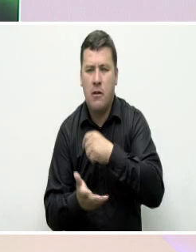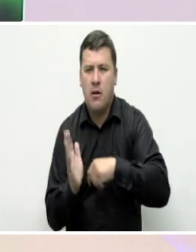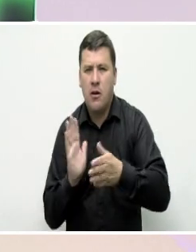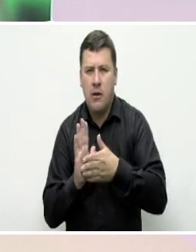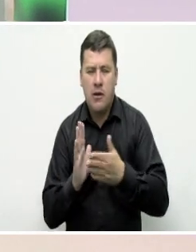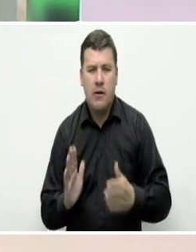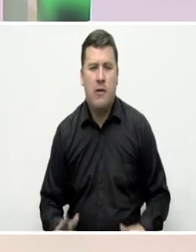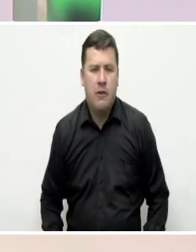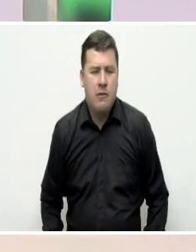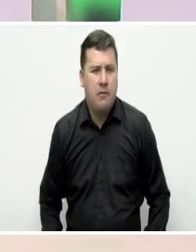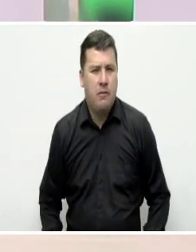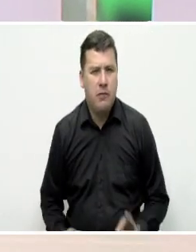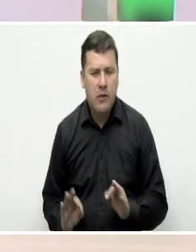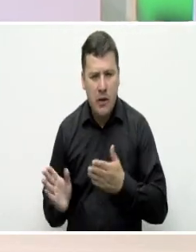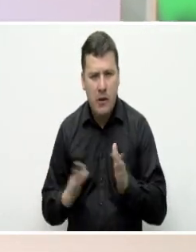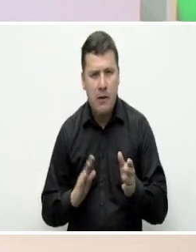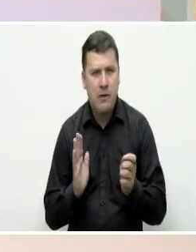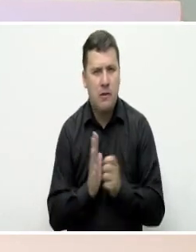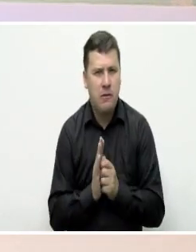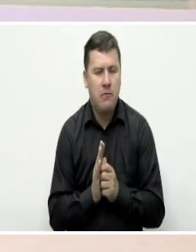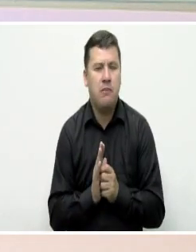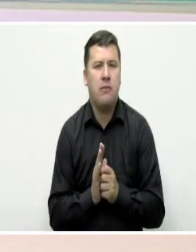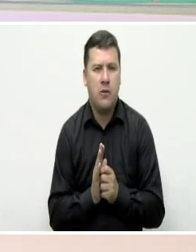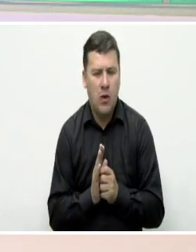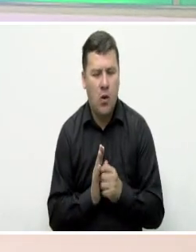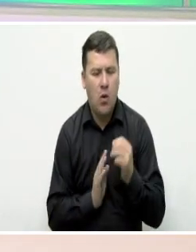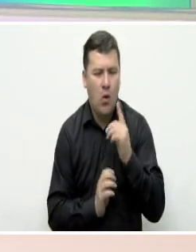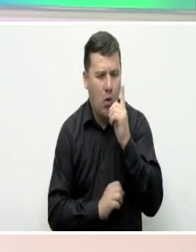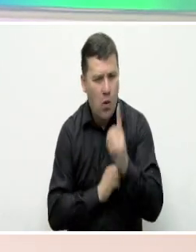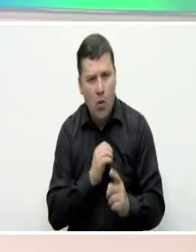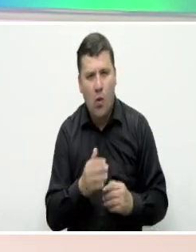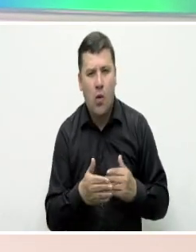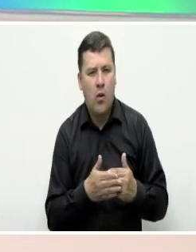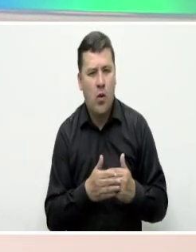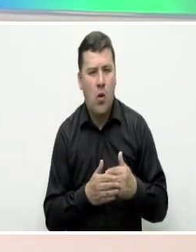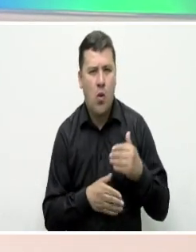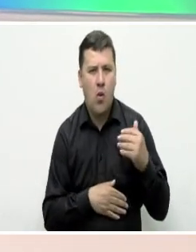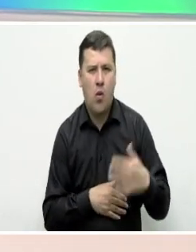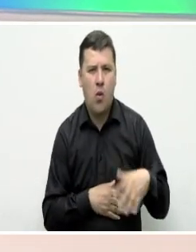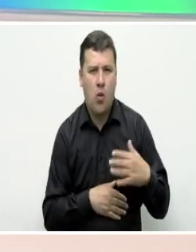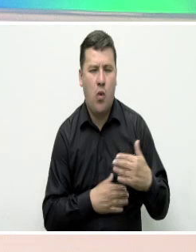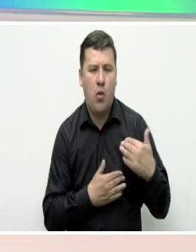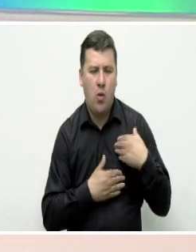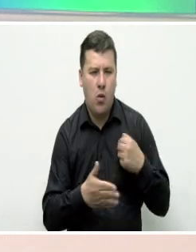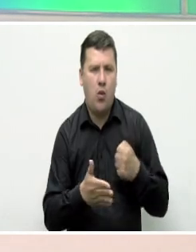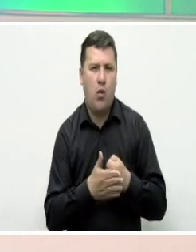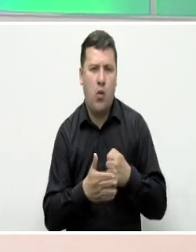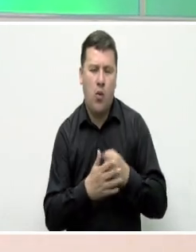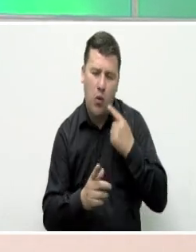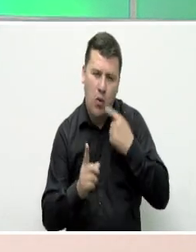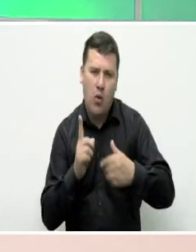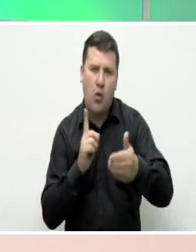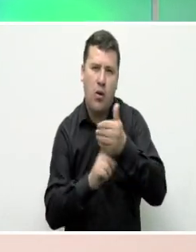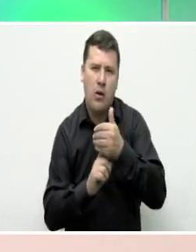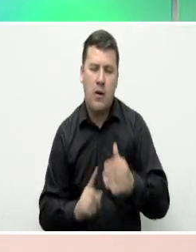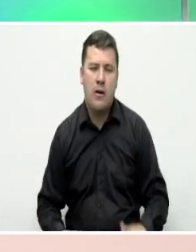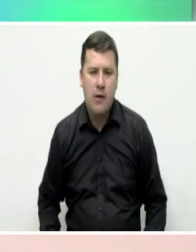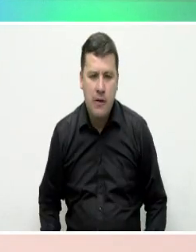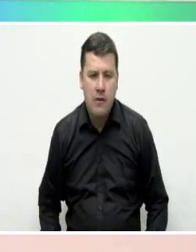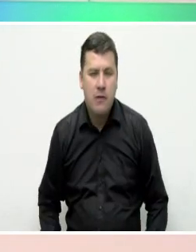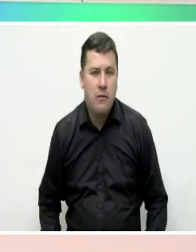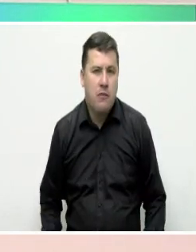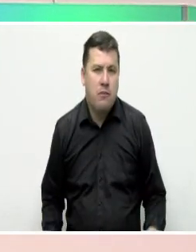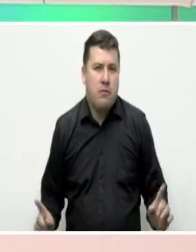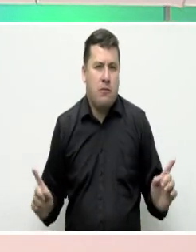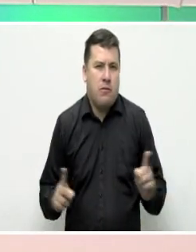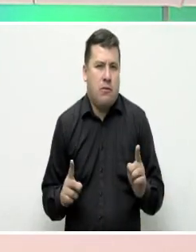interno, planeación. Ha sido un año de grandes retos, de grandes logros. Y la síntesis